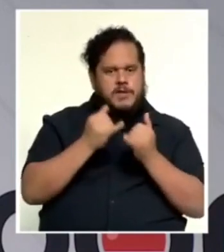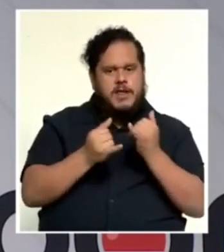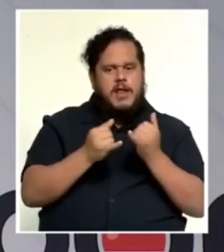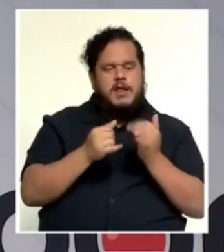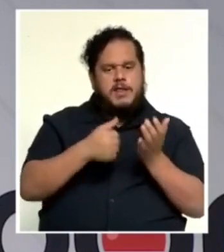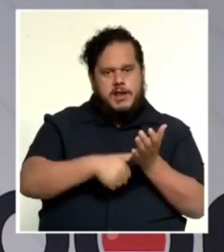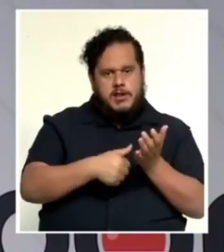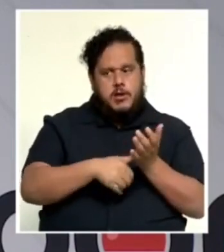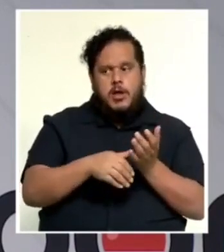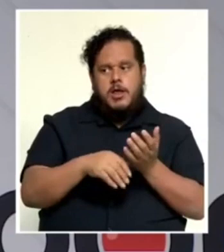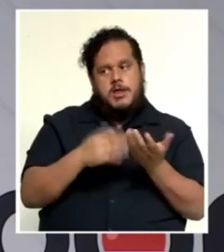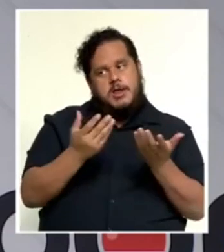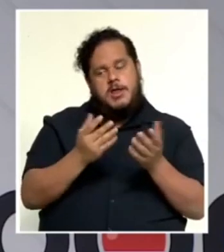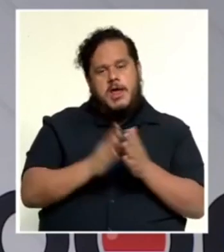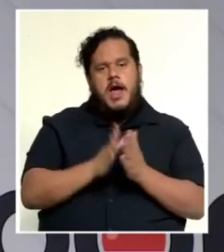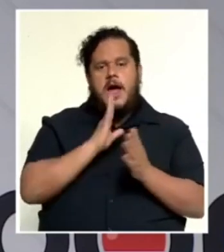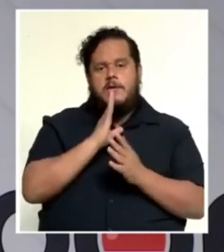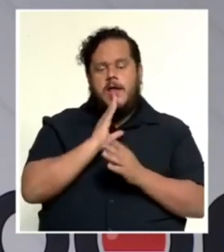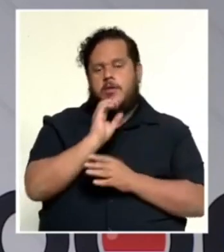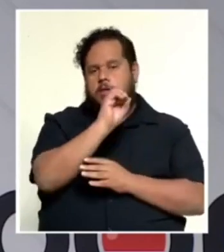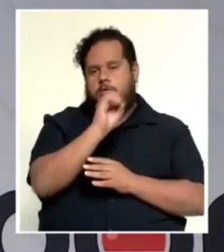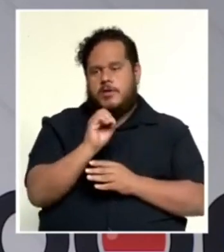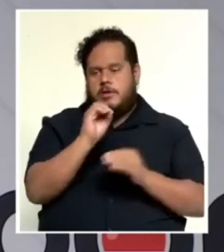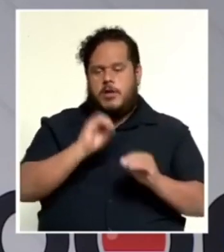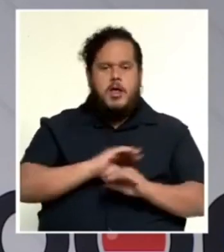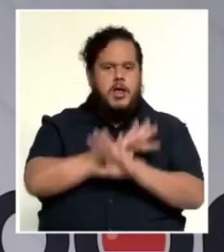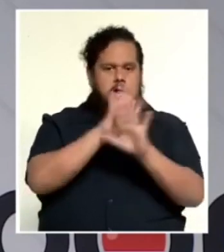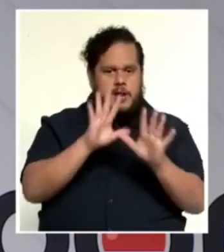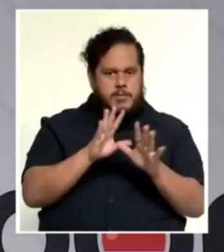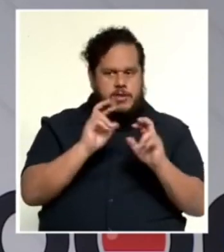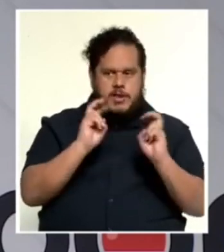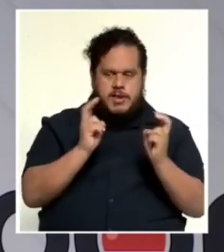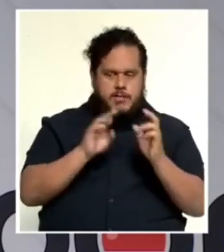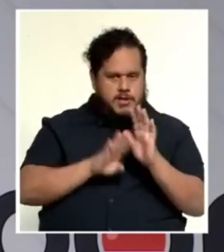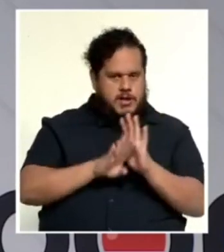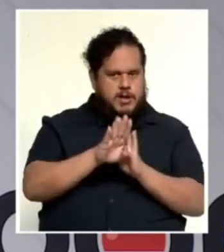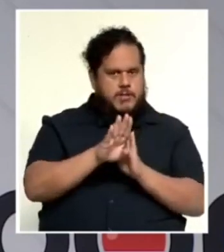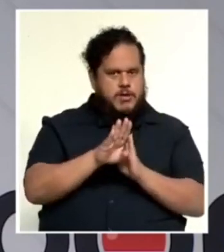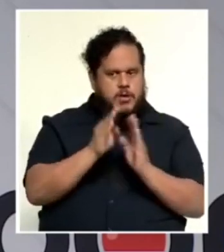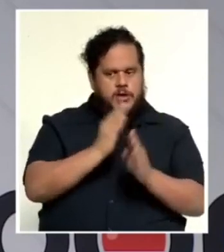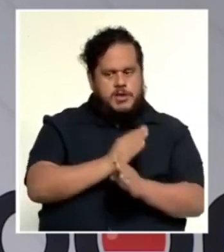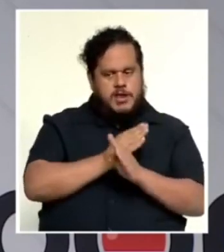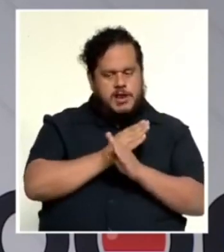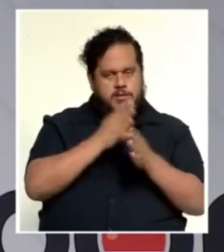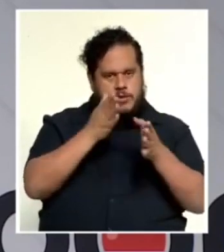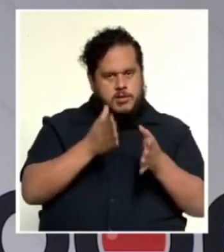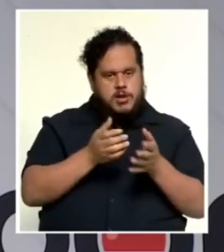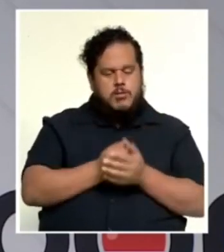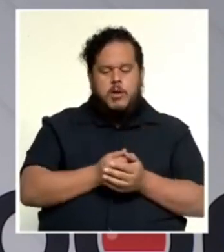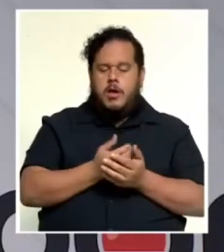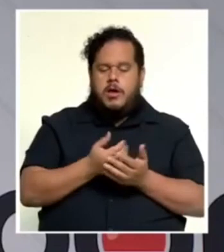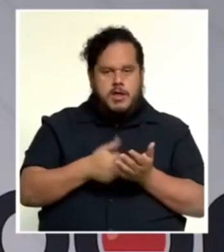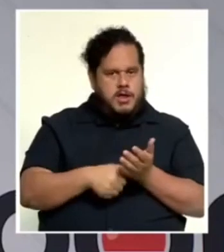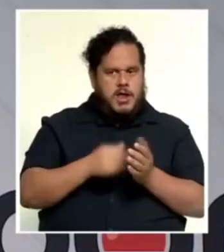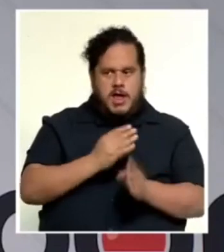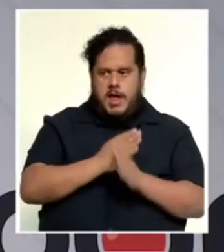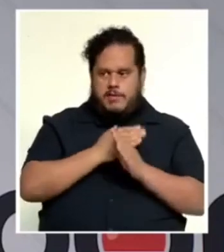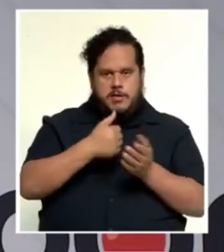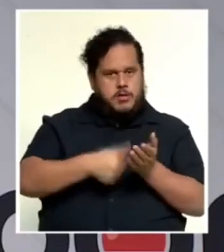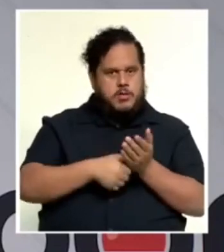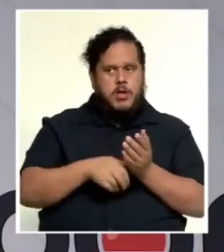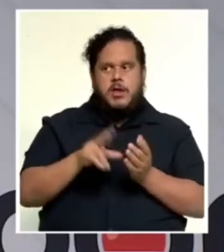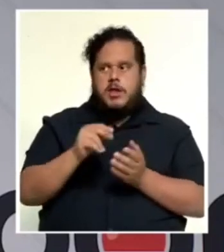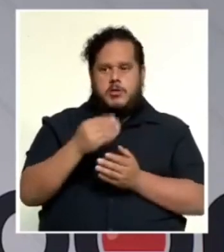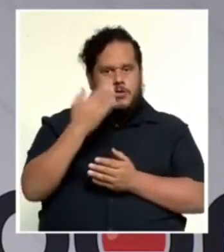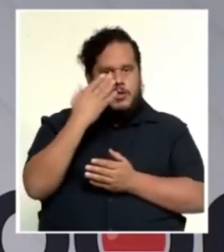contienda, y además pues en términos porcentuales claramente el tema del incremento del abstencionismo que no se tenía previsto por diferentes